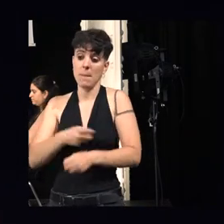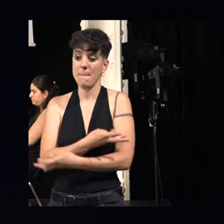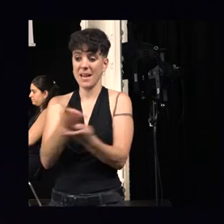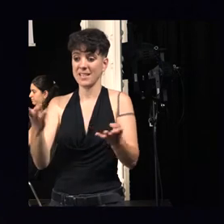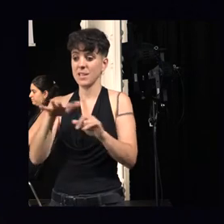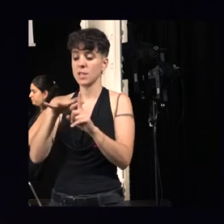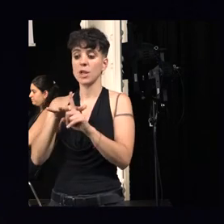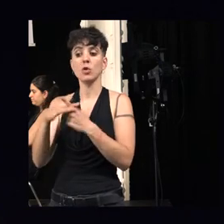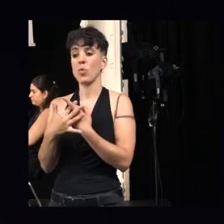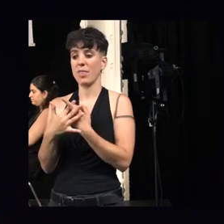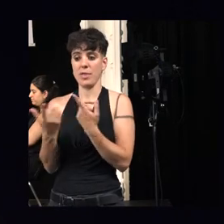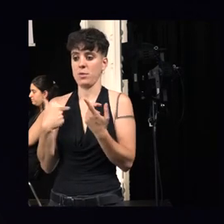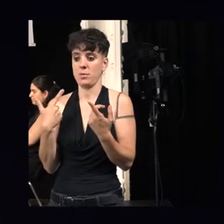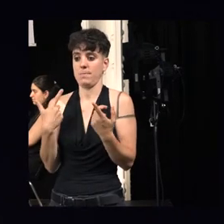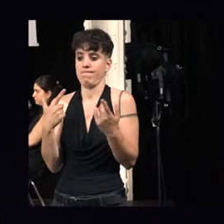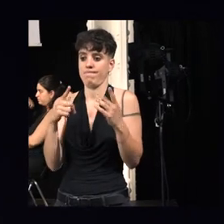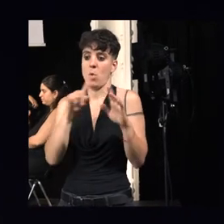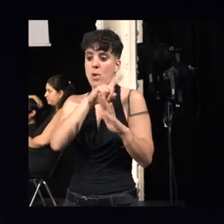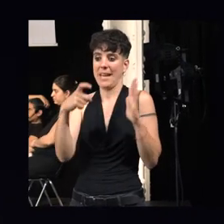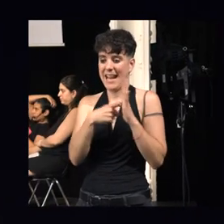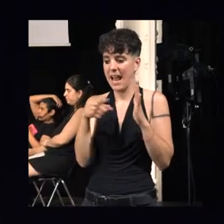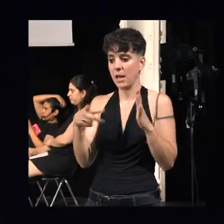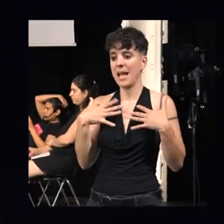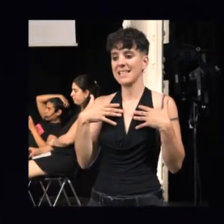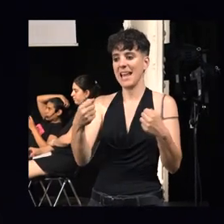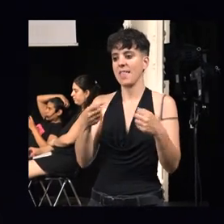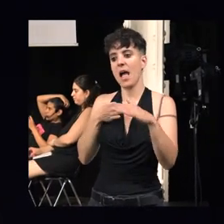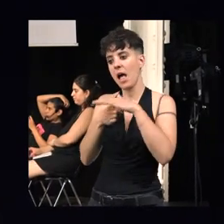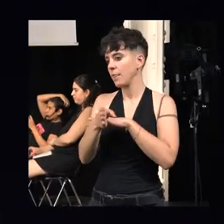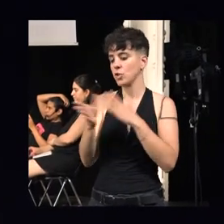No tenían acceso a la sanidad, porque en ese momento que estábamos en el